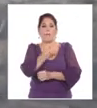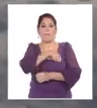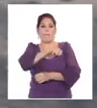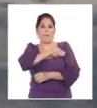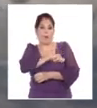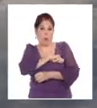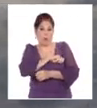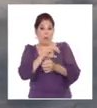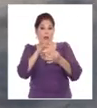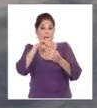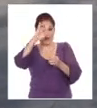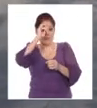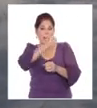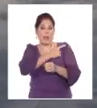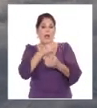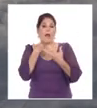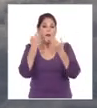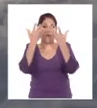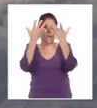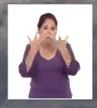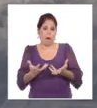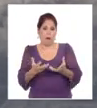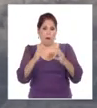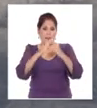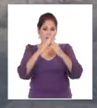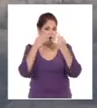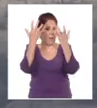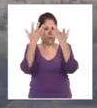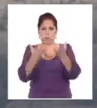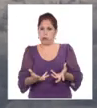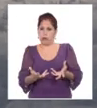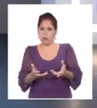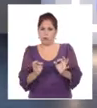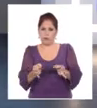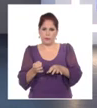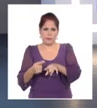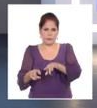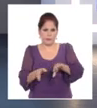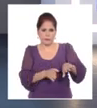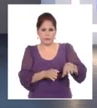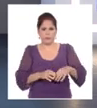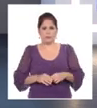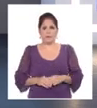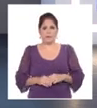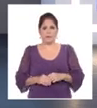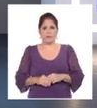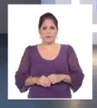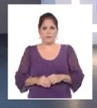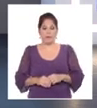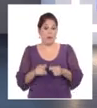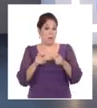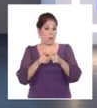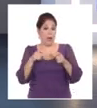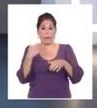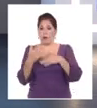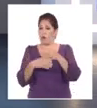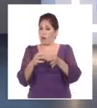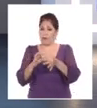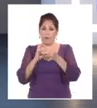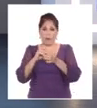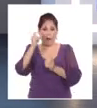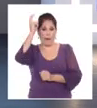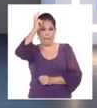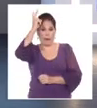ha destruido la mitad de las viviendas de ese territorio aumenta la crisis política en Perú tras la